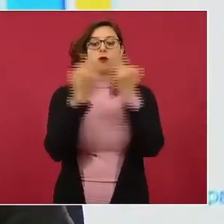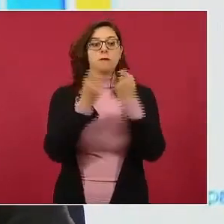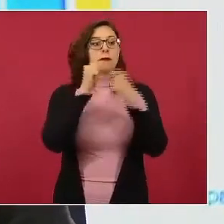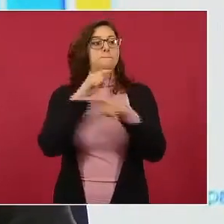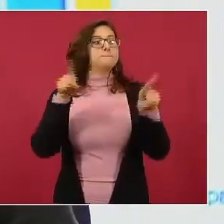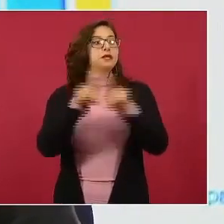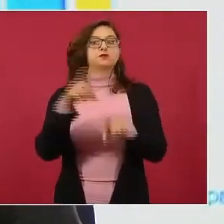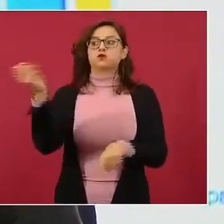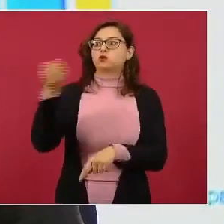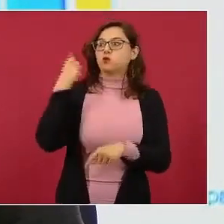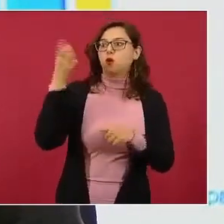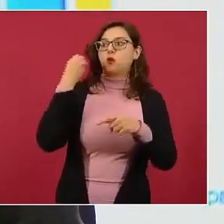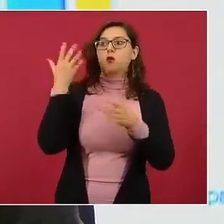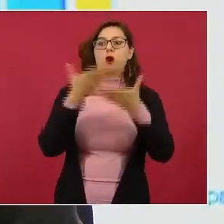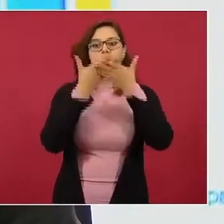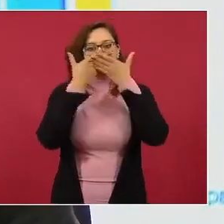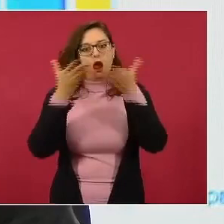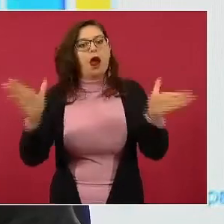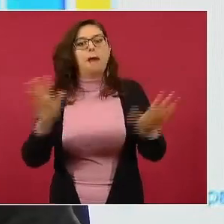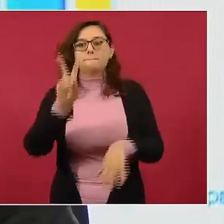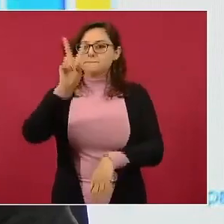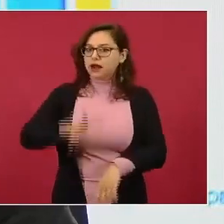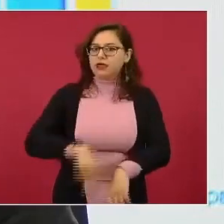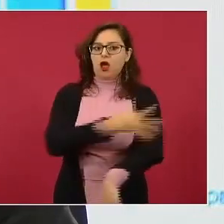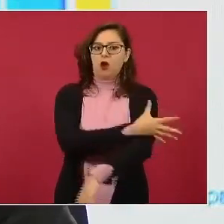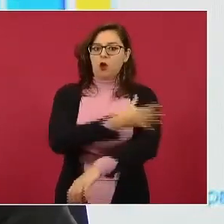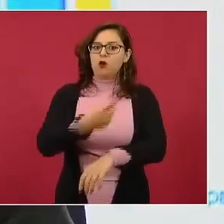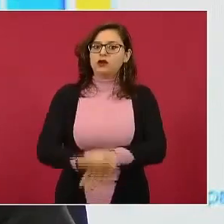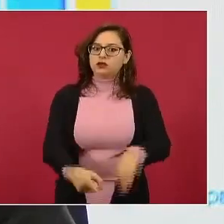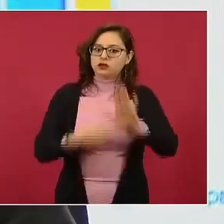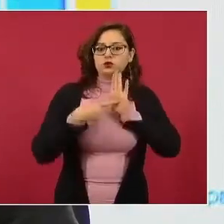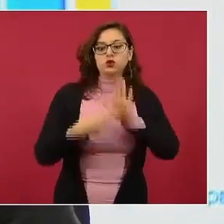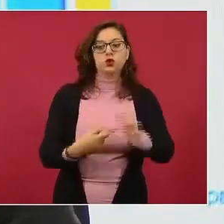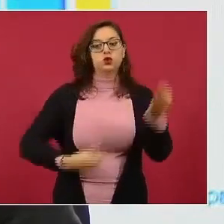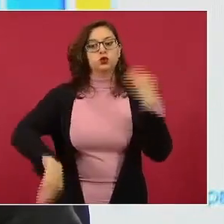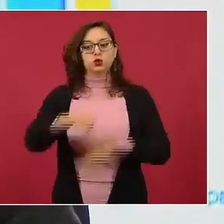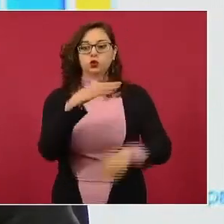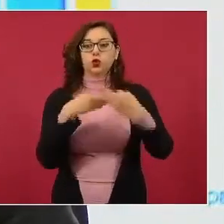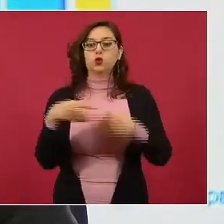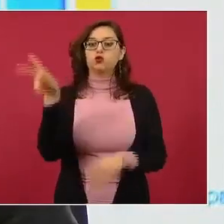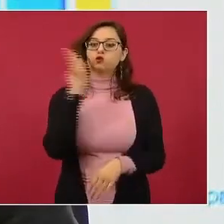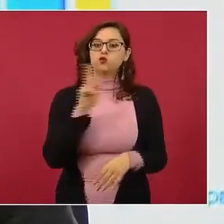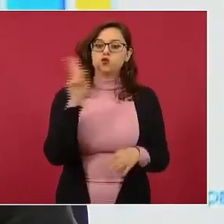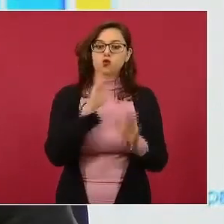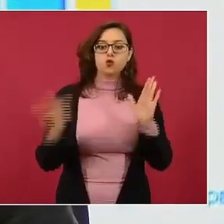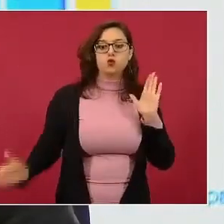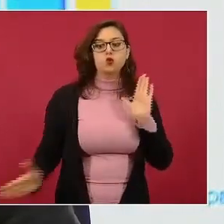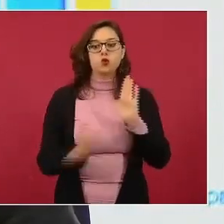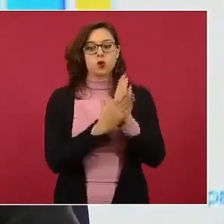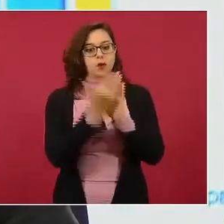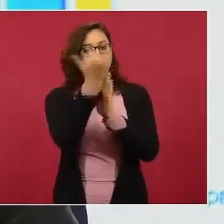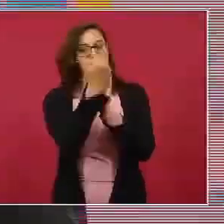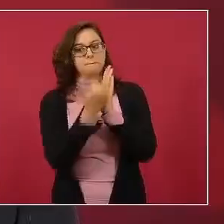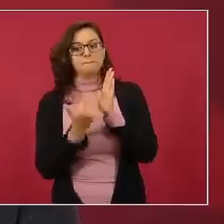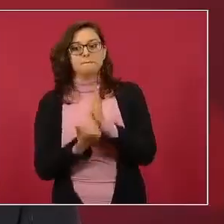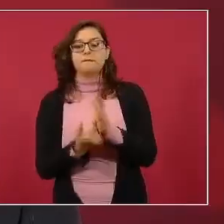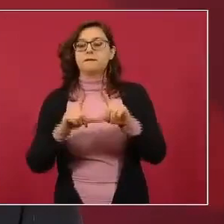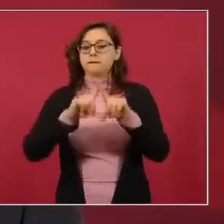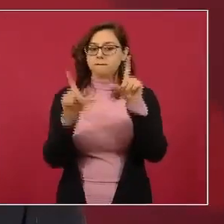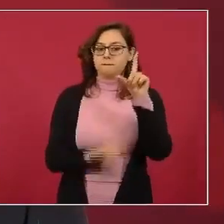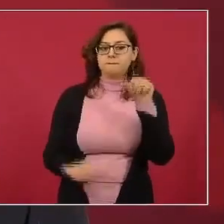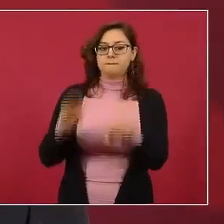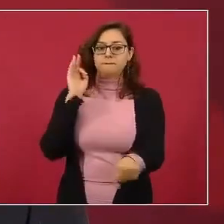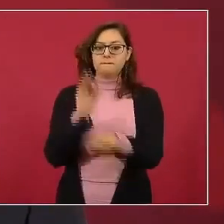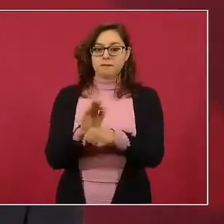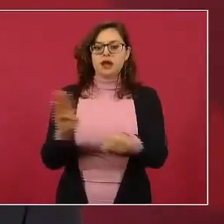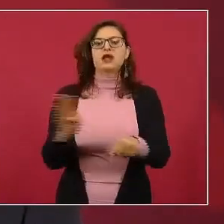la participación y la claridad de todos los elementos que están alrededor de esta iniciativa y por qué es benéfica